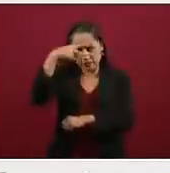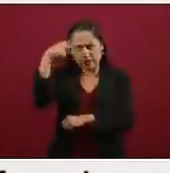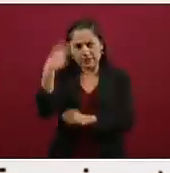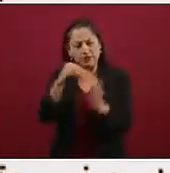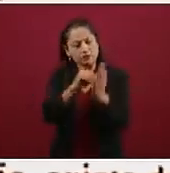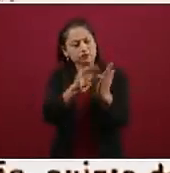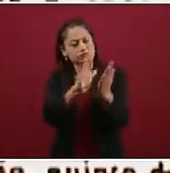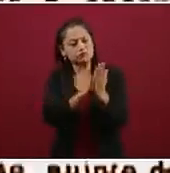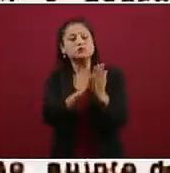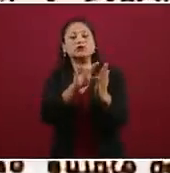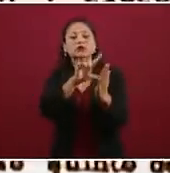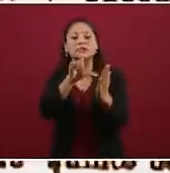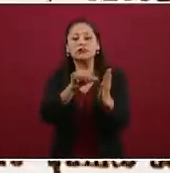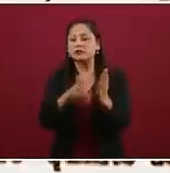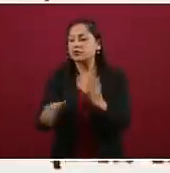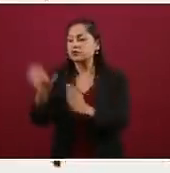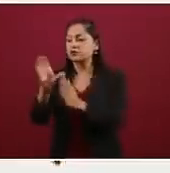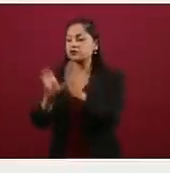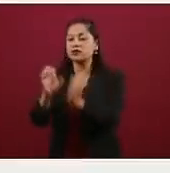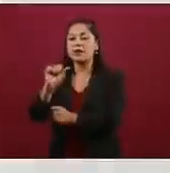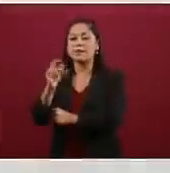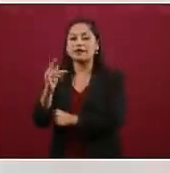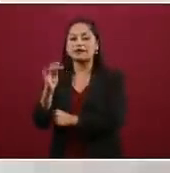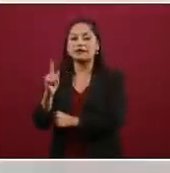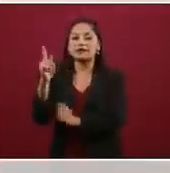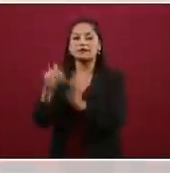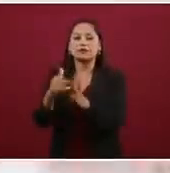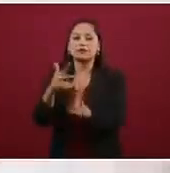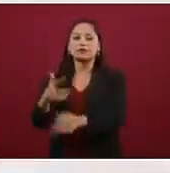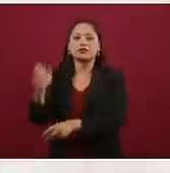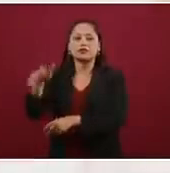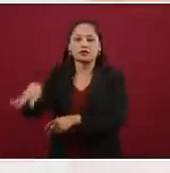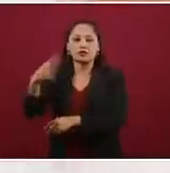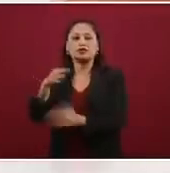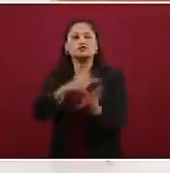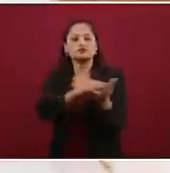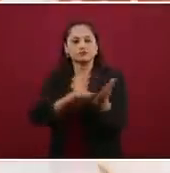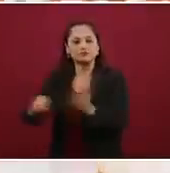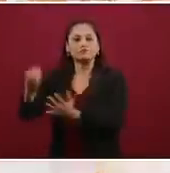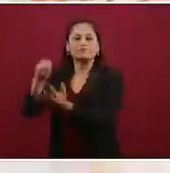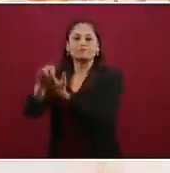incluyeron en la Constitución de Apatzingán en 1814.